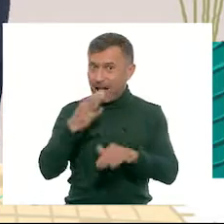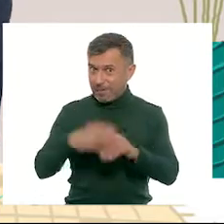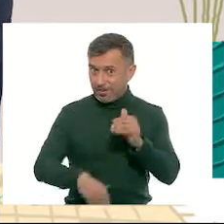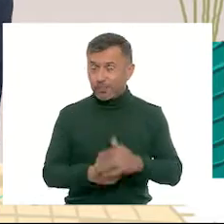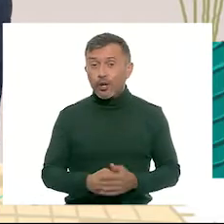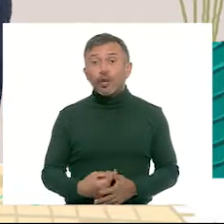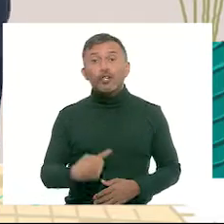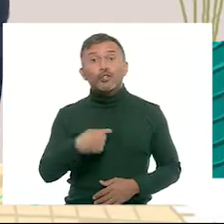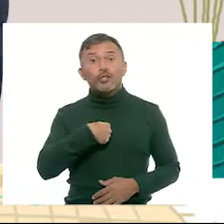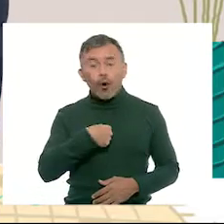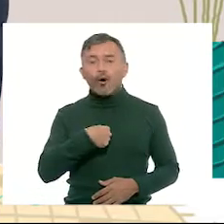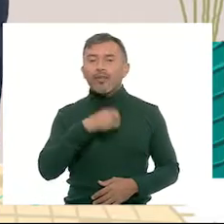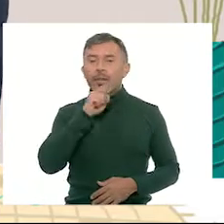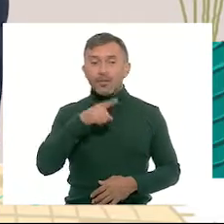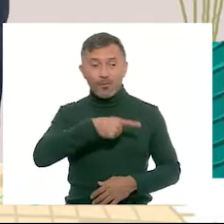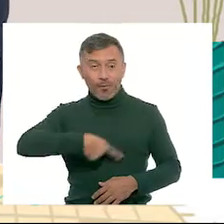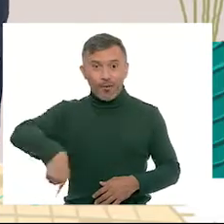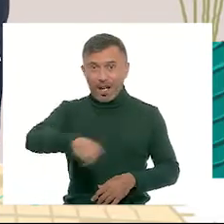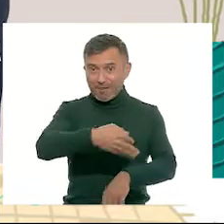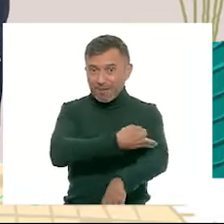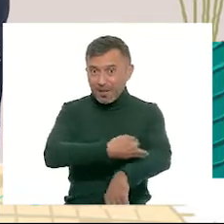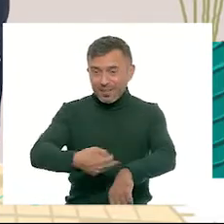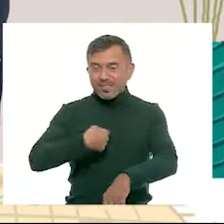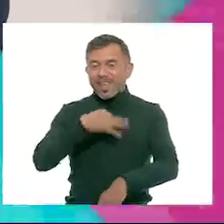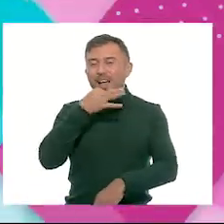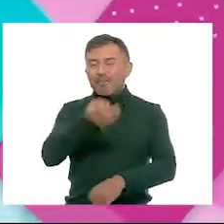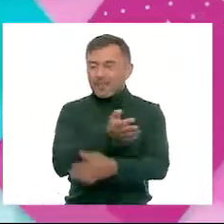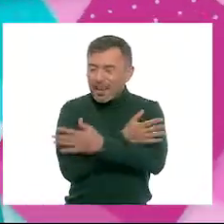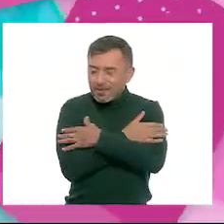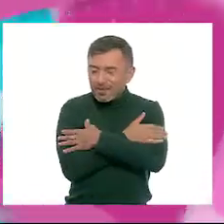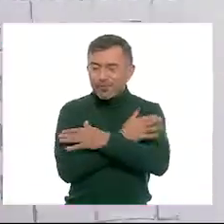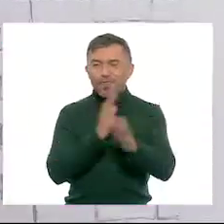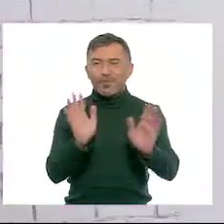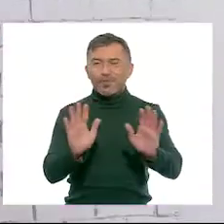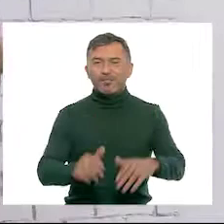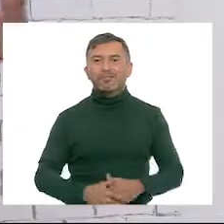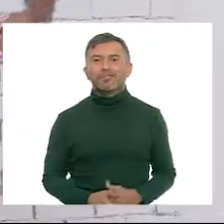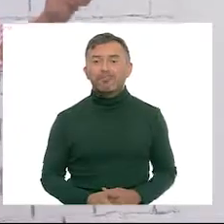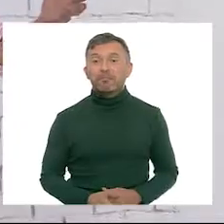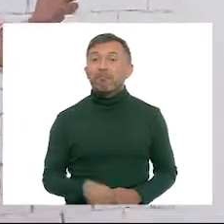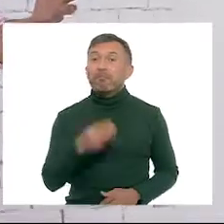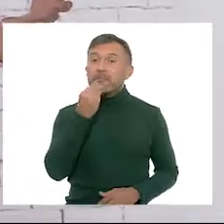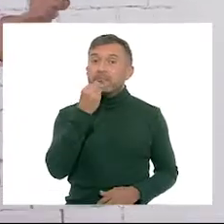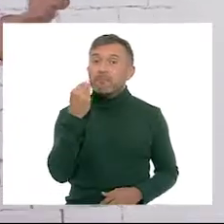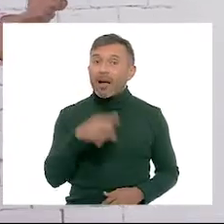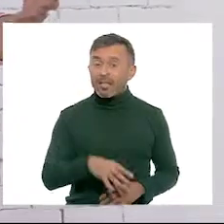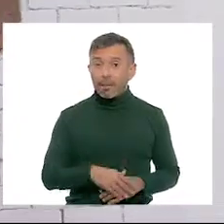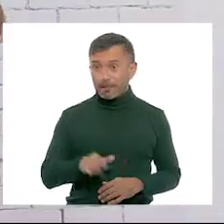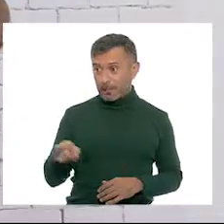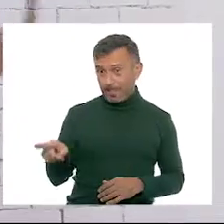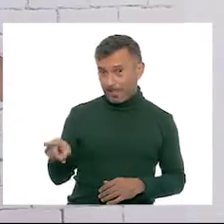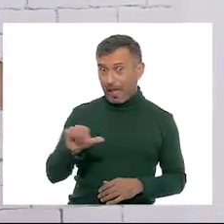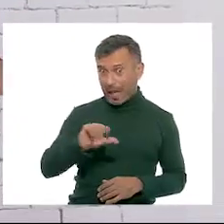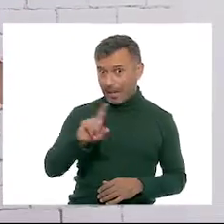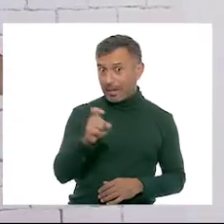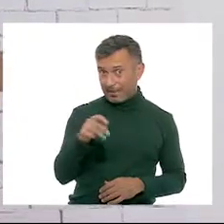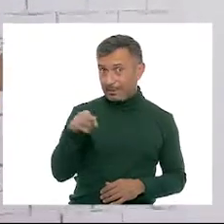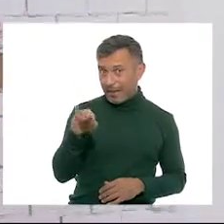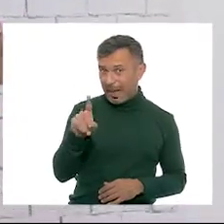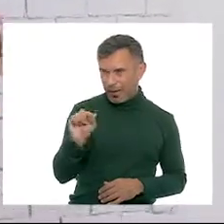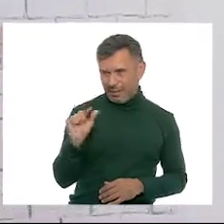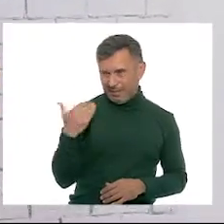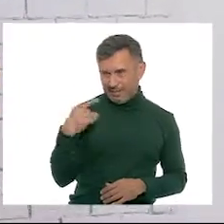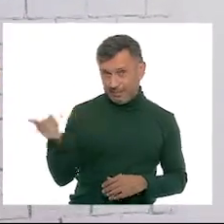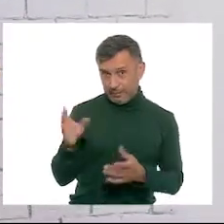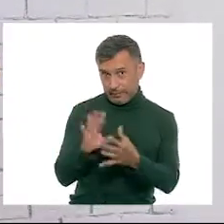todas las familias te mandamos un fuerte abrazo. ¡Adiós! ¡Padrísimo! Pues Alex Mercado, como nos comentó hace un momento,